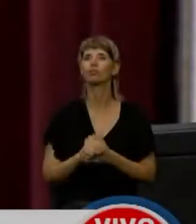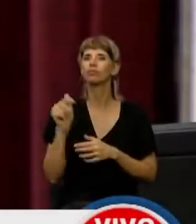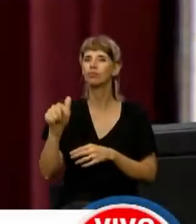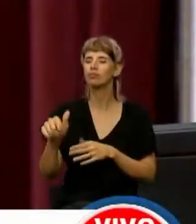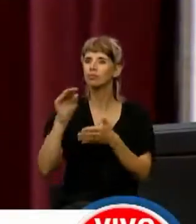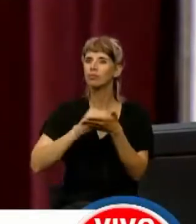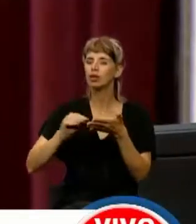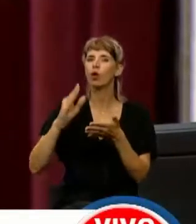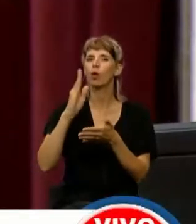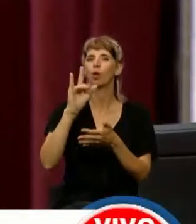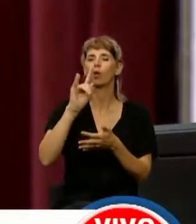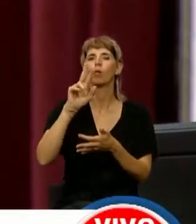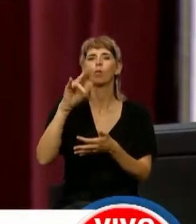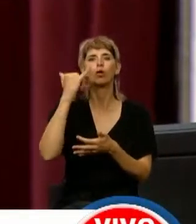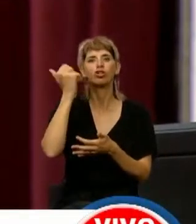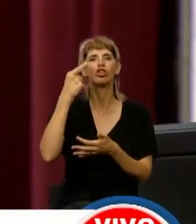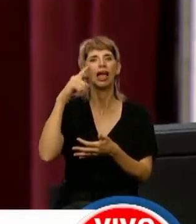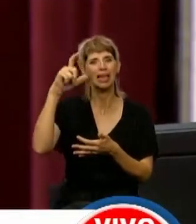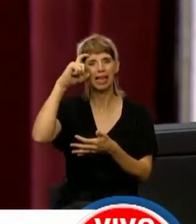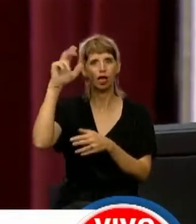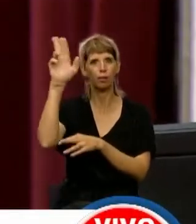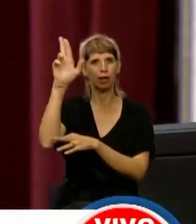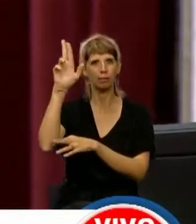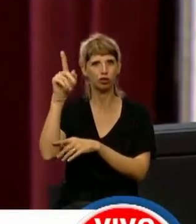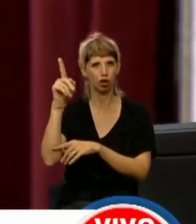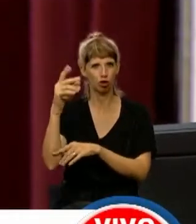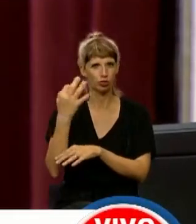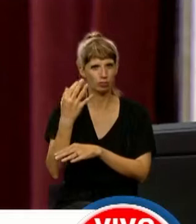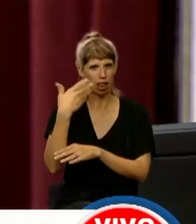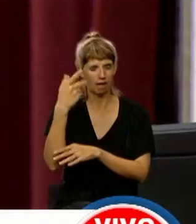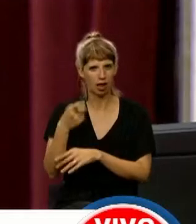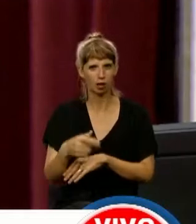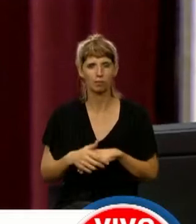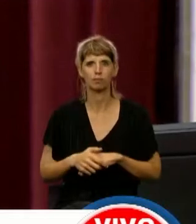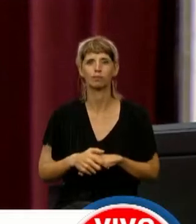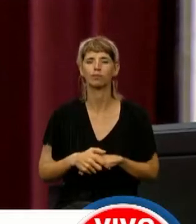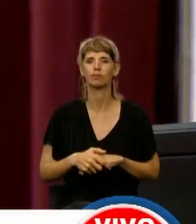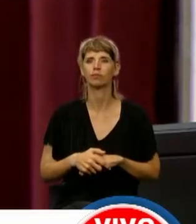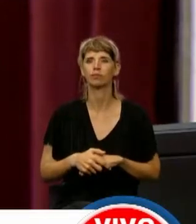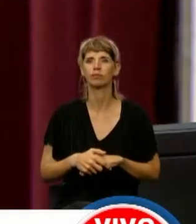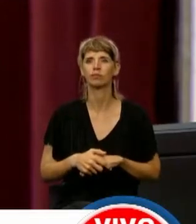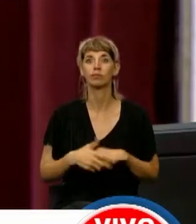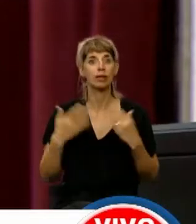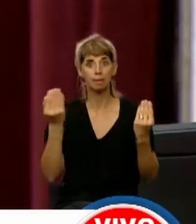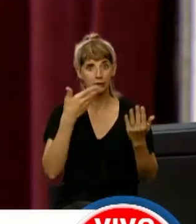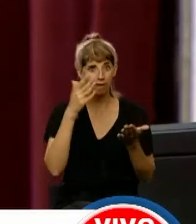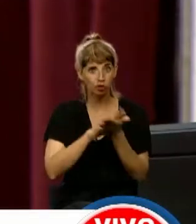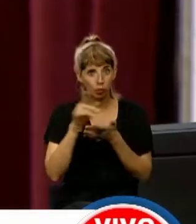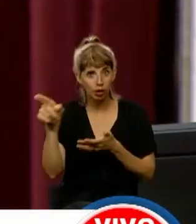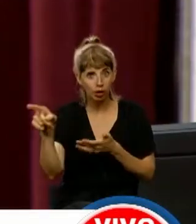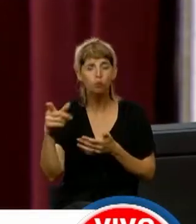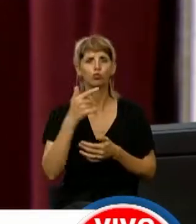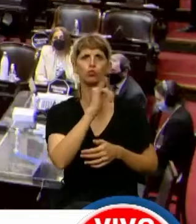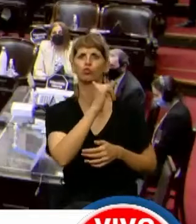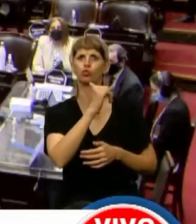palabra el diputado Burjaile, no sé por qué tema es. Tiene el privilegio, presidente. Escúchame, papi, pónganlo. Presidente. ¿Se ha sentido aludido, diputado? Sí, tiene, señor, la